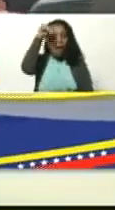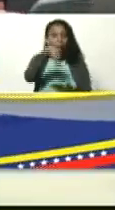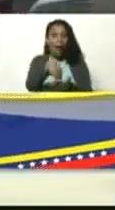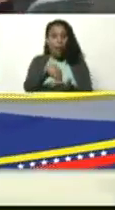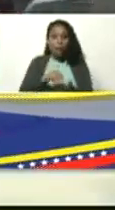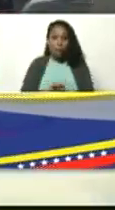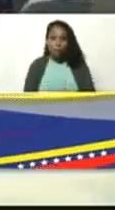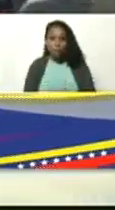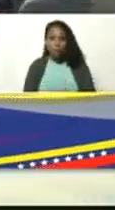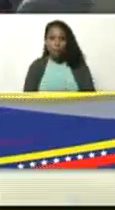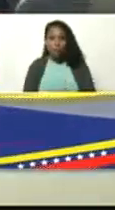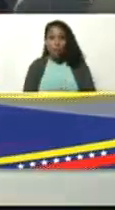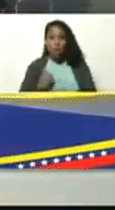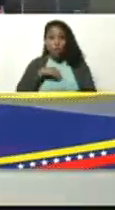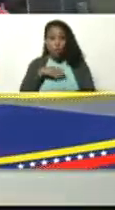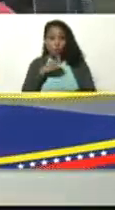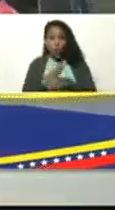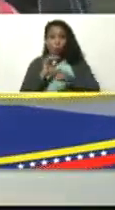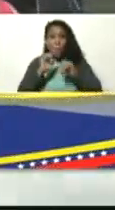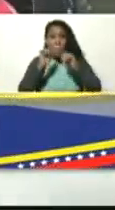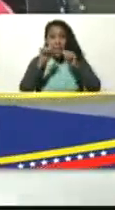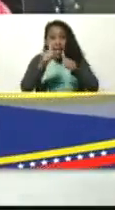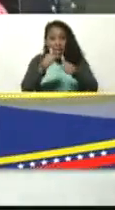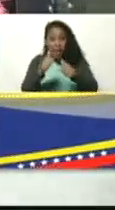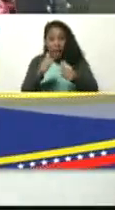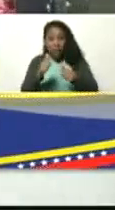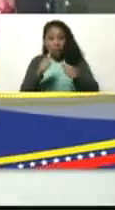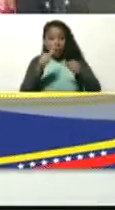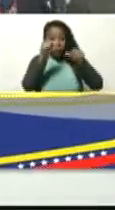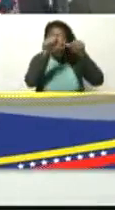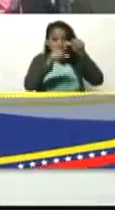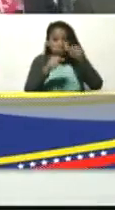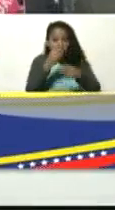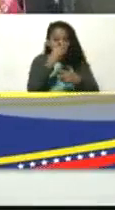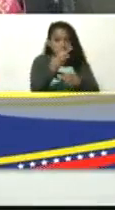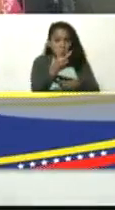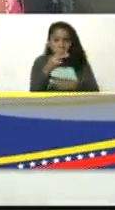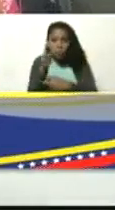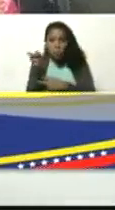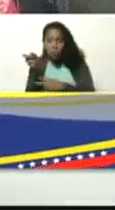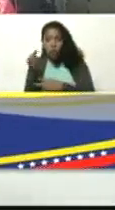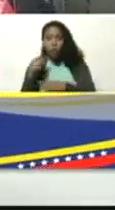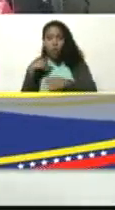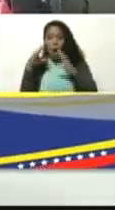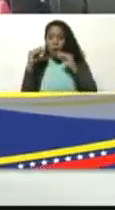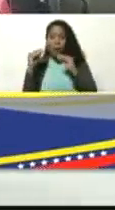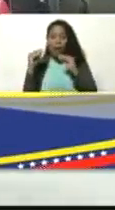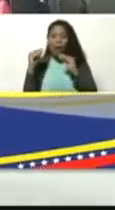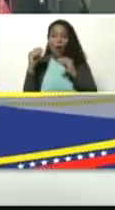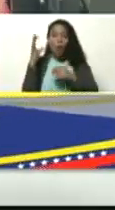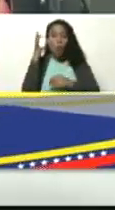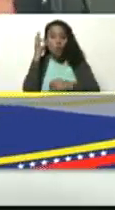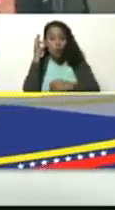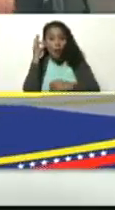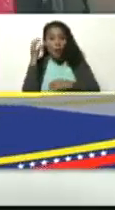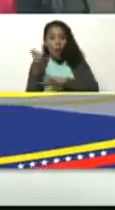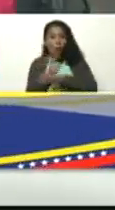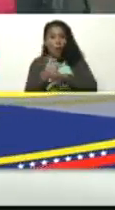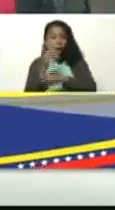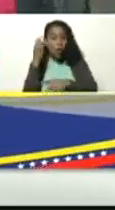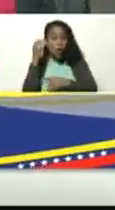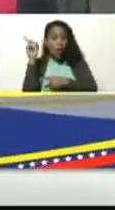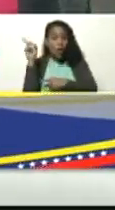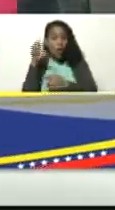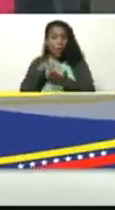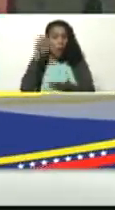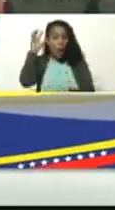Cuando estábamos arrancando el recorrido, yo hablé con la gobernadora, compañera Karina Carpio, quien se encontraba en